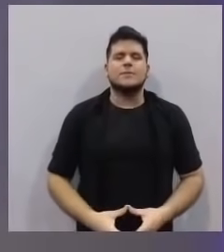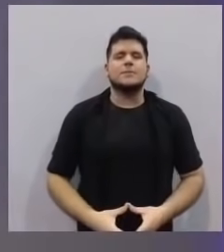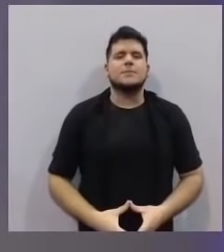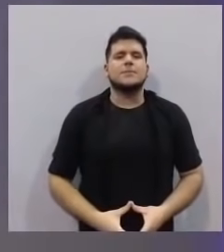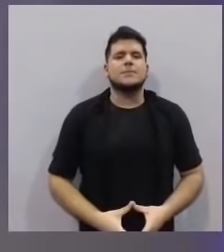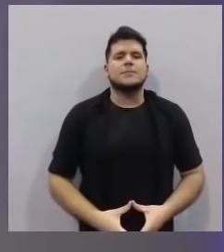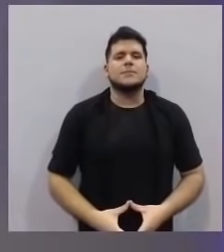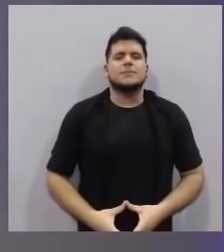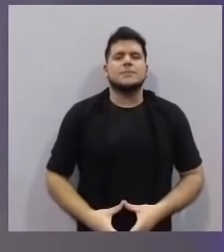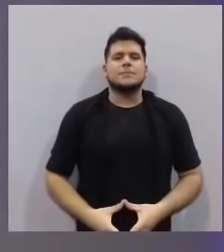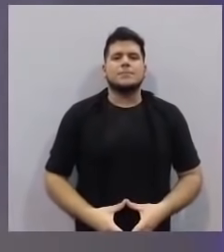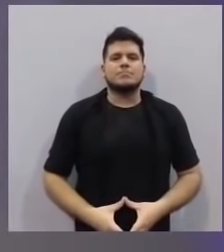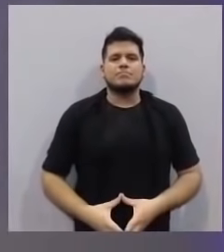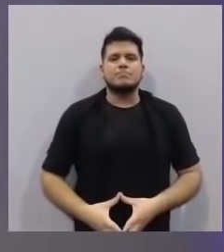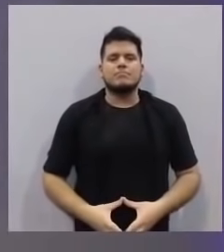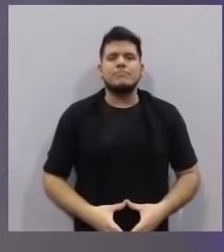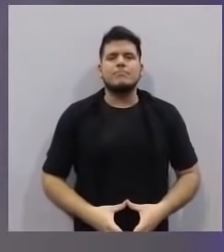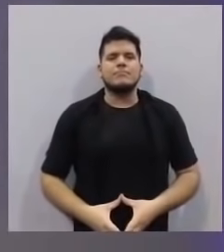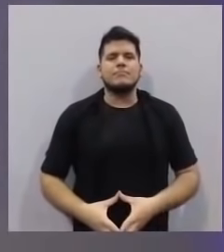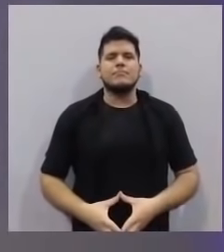yo hice aplaudido por lo menos